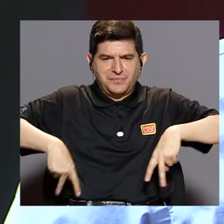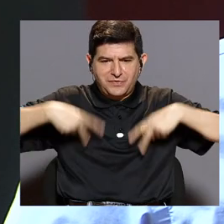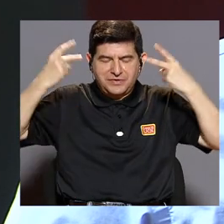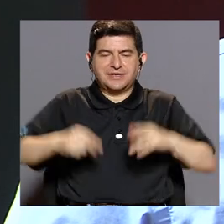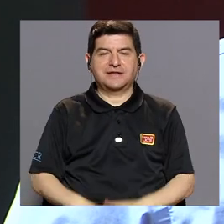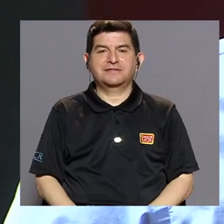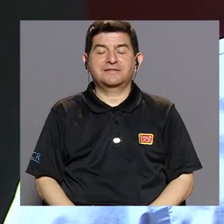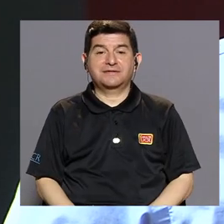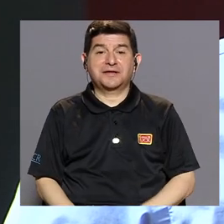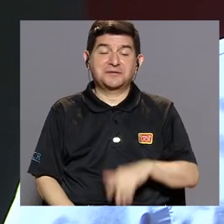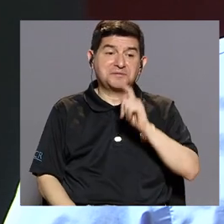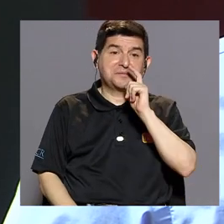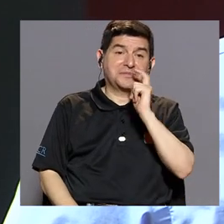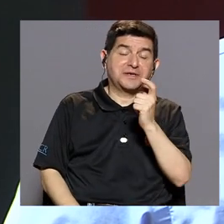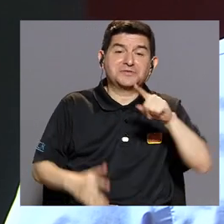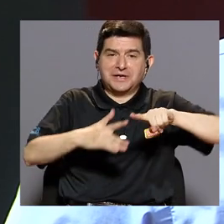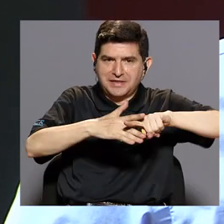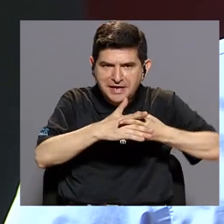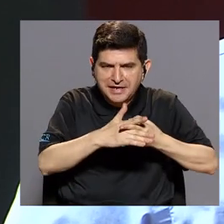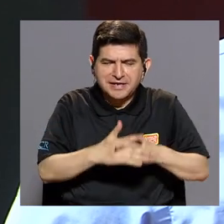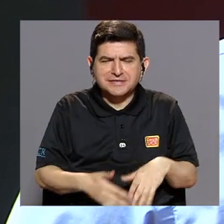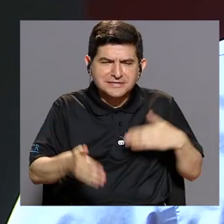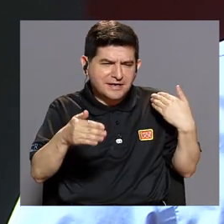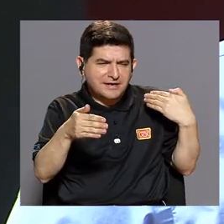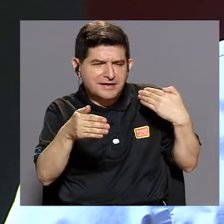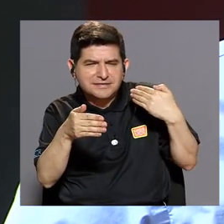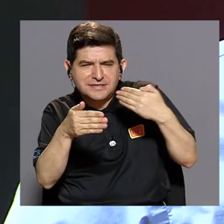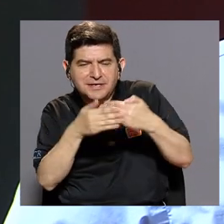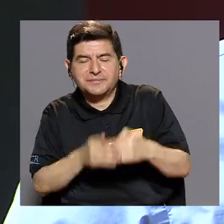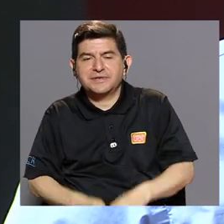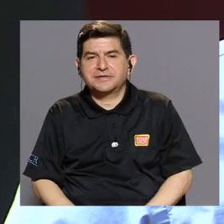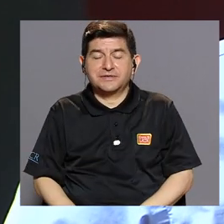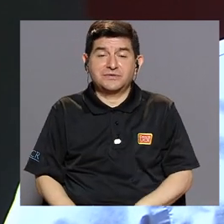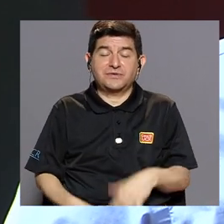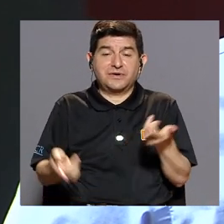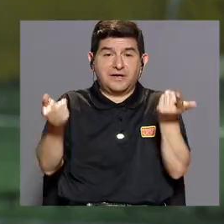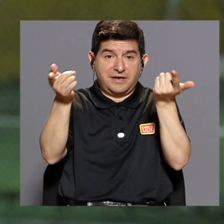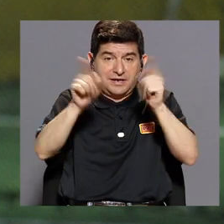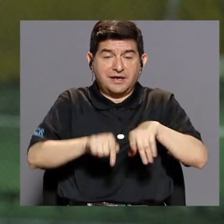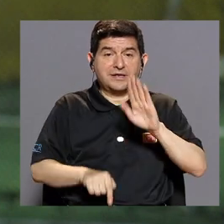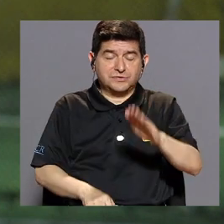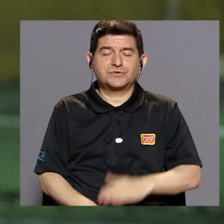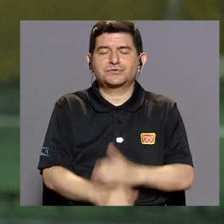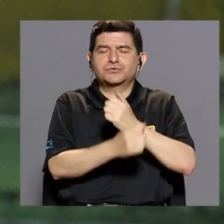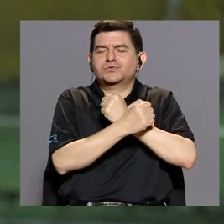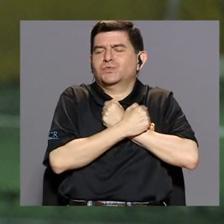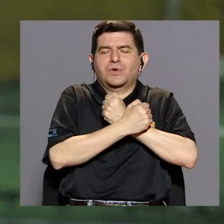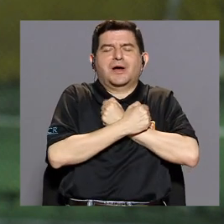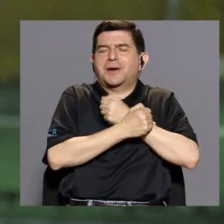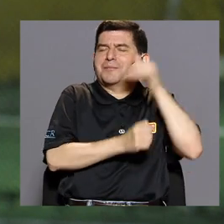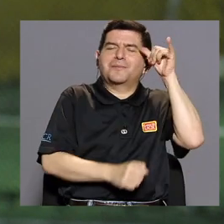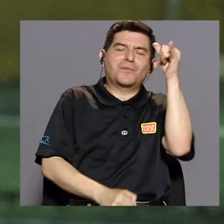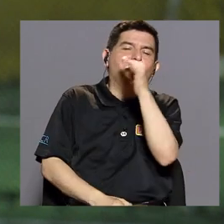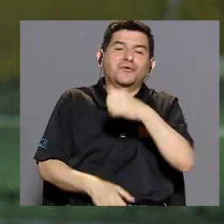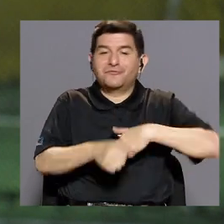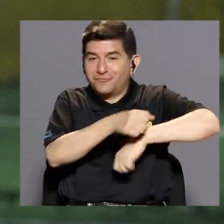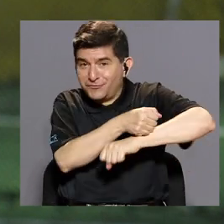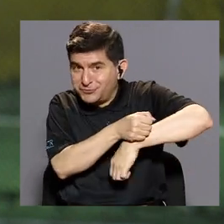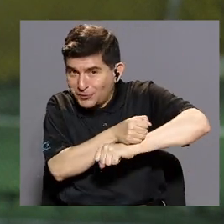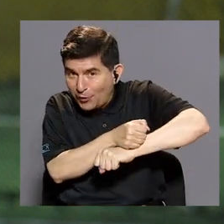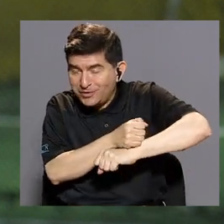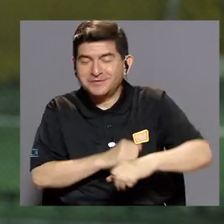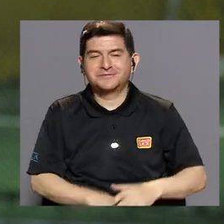y donde casualmente inicia un acercamiento con quien sería su amor eterno, el fútbol.